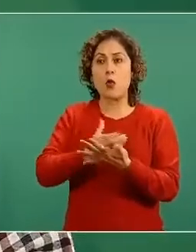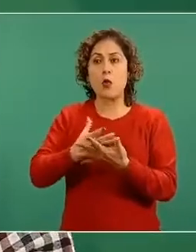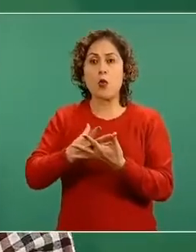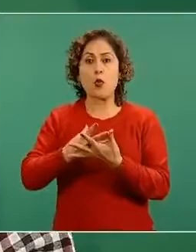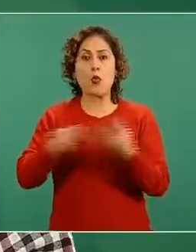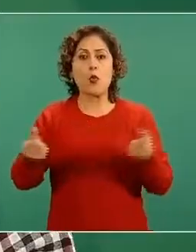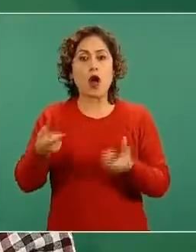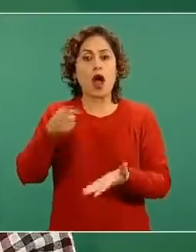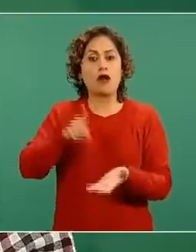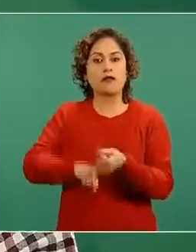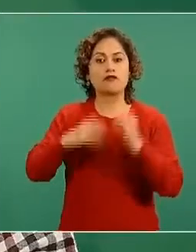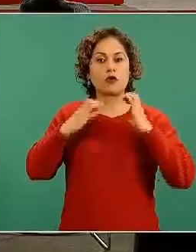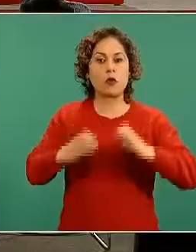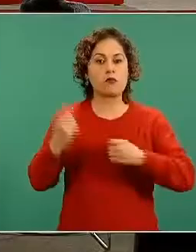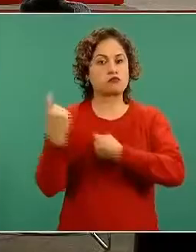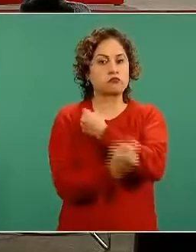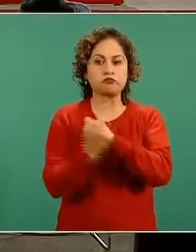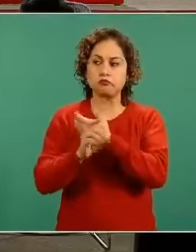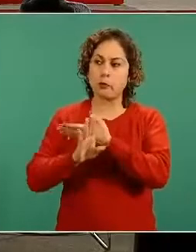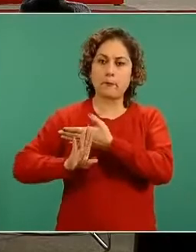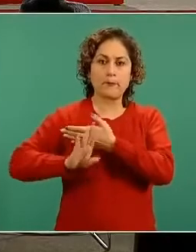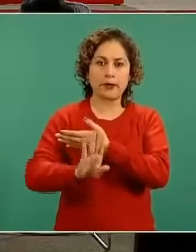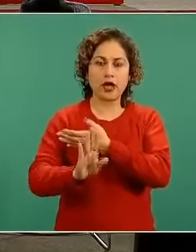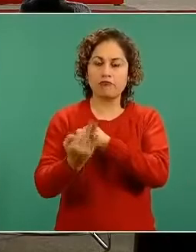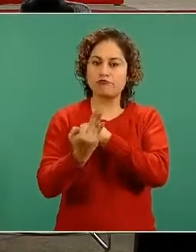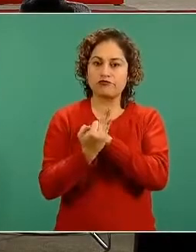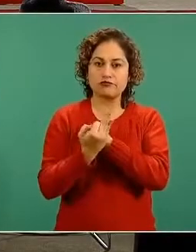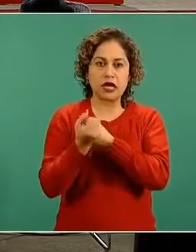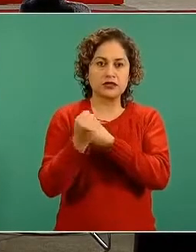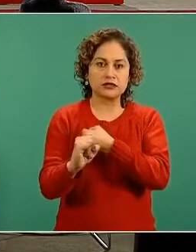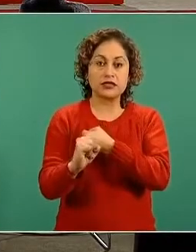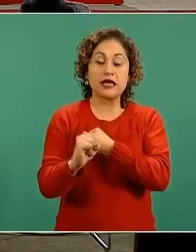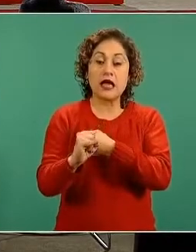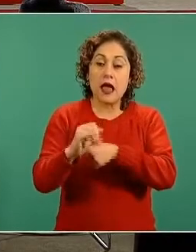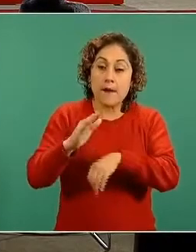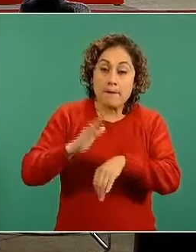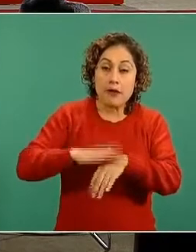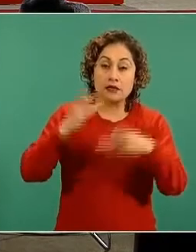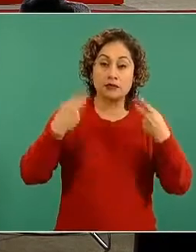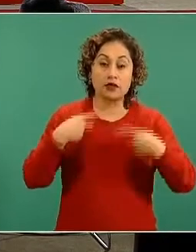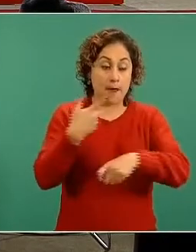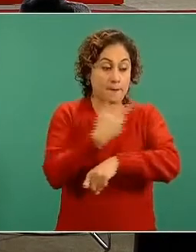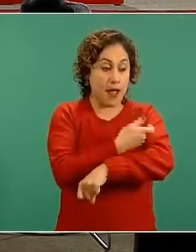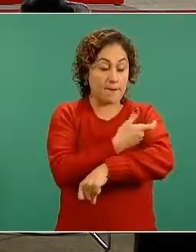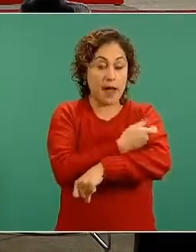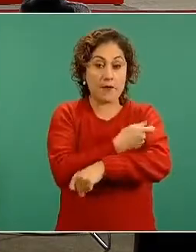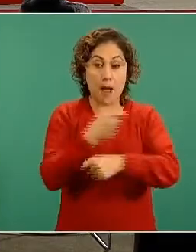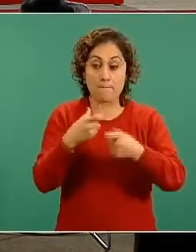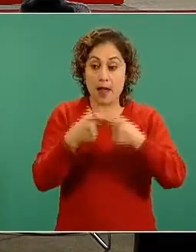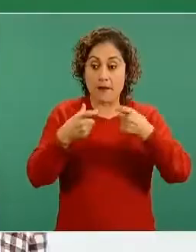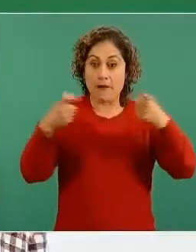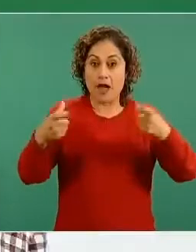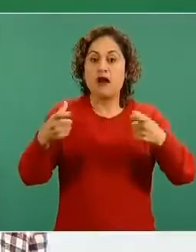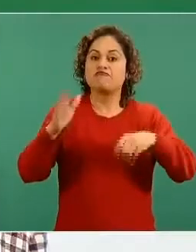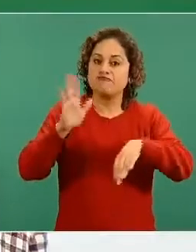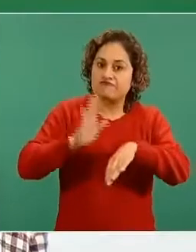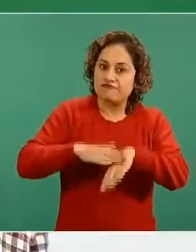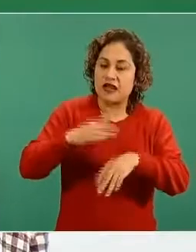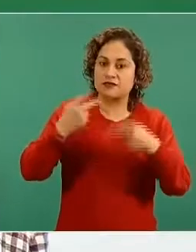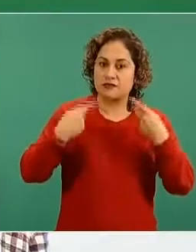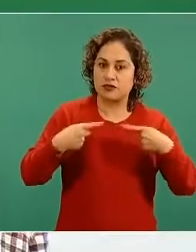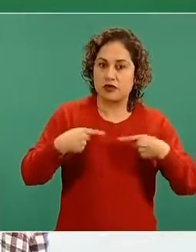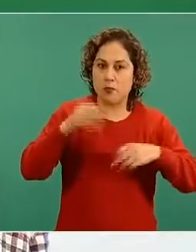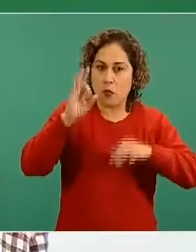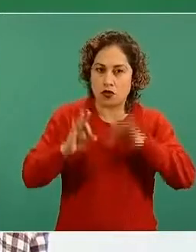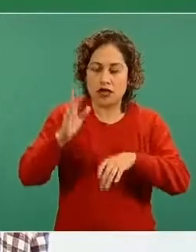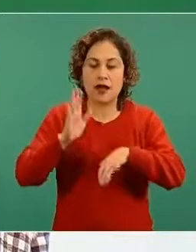acuerdo conforme aumente la vacunación, ¿no? Y aquí respecto a la pregunta de Iris, complementando lo